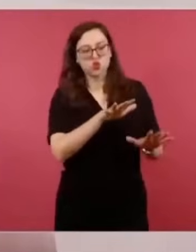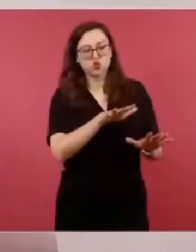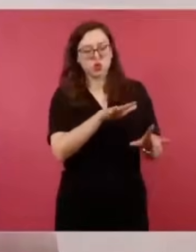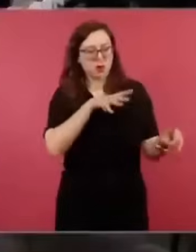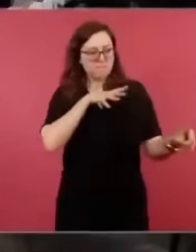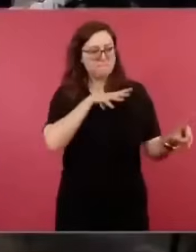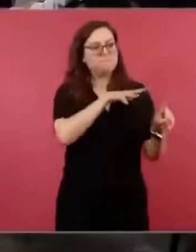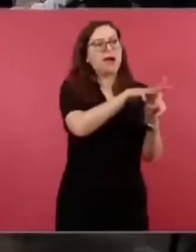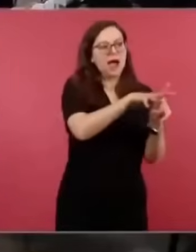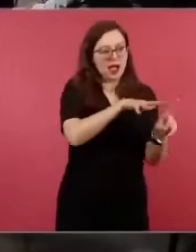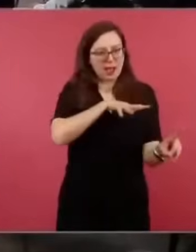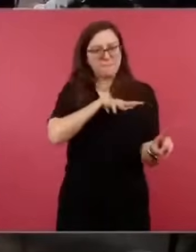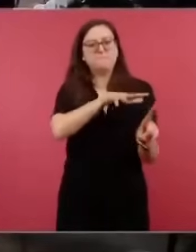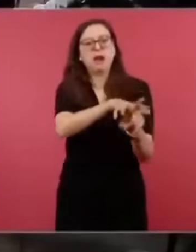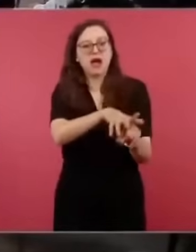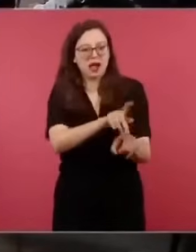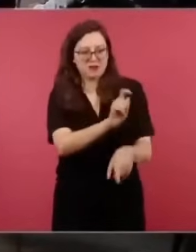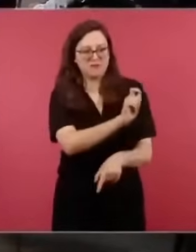con poco nivel